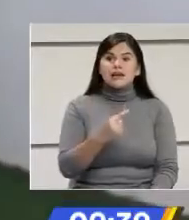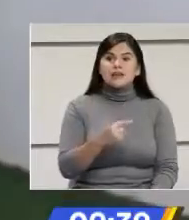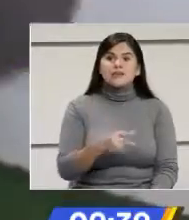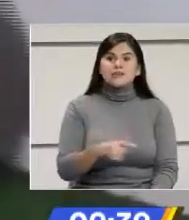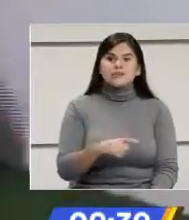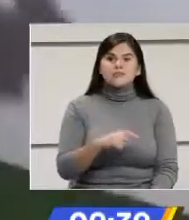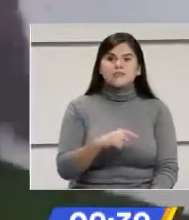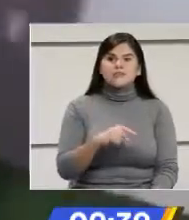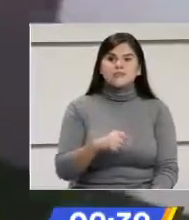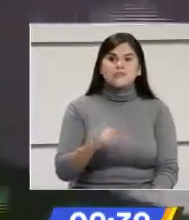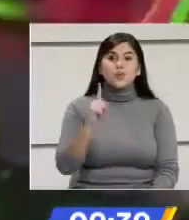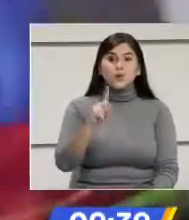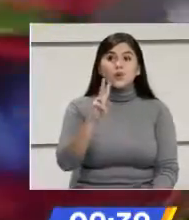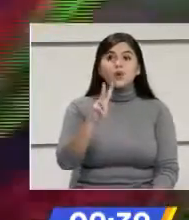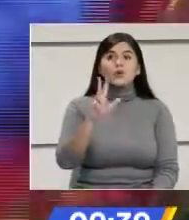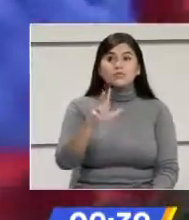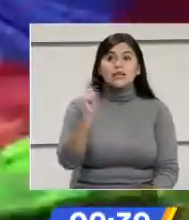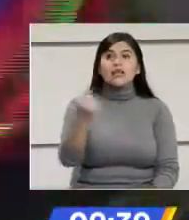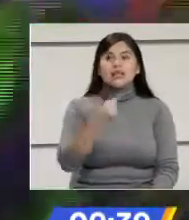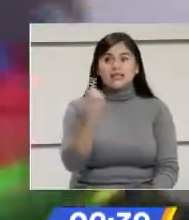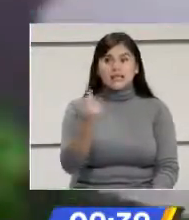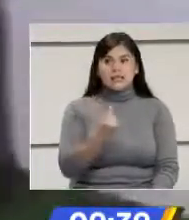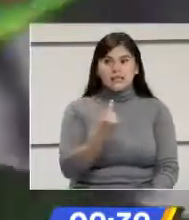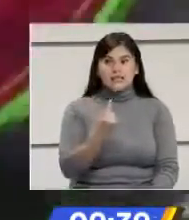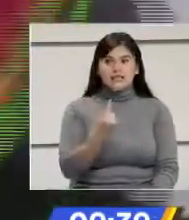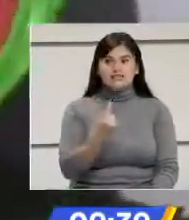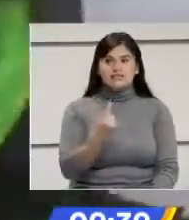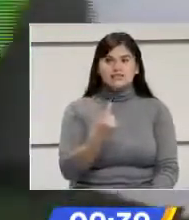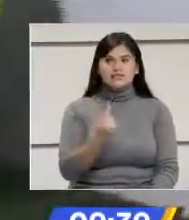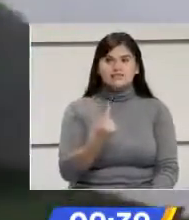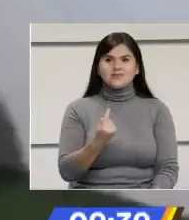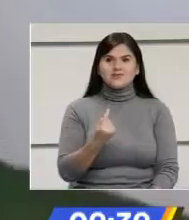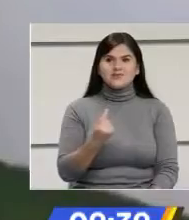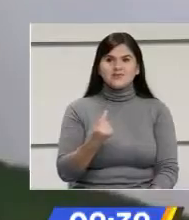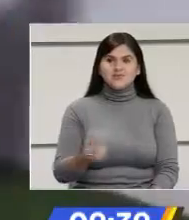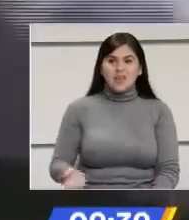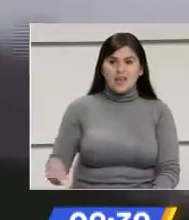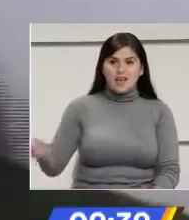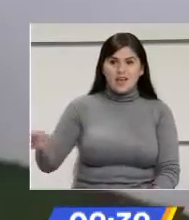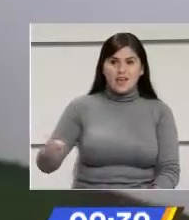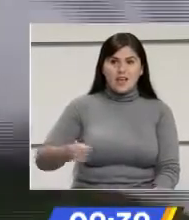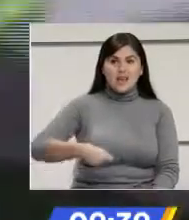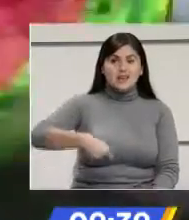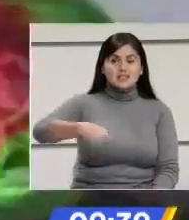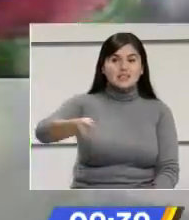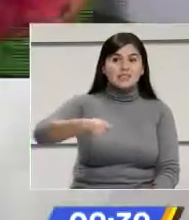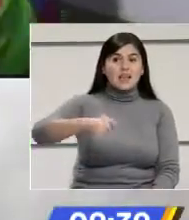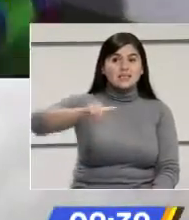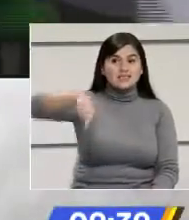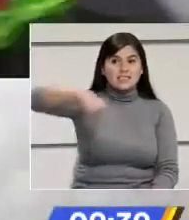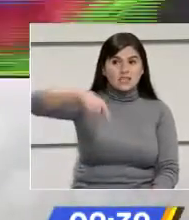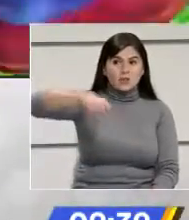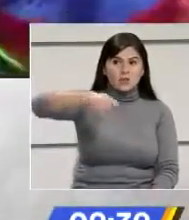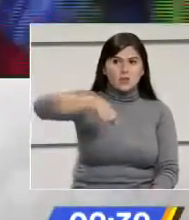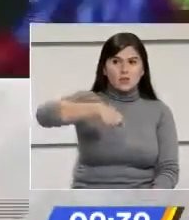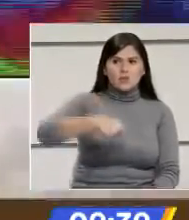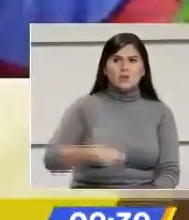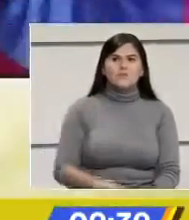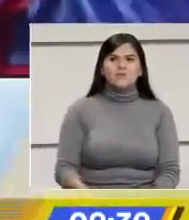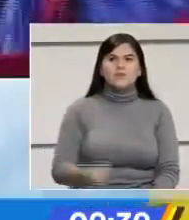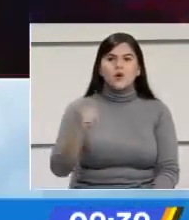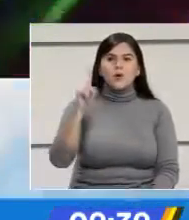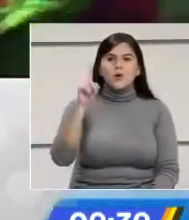este lado. Oye, uno, dos, tres, giro. Hacia adentro, círculo. Uno, dos, tres,